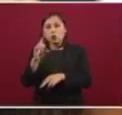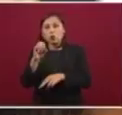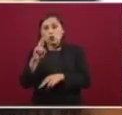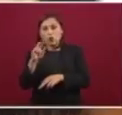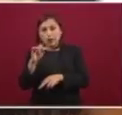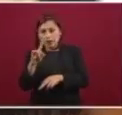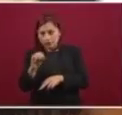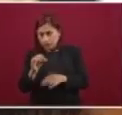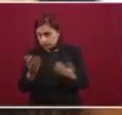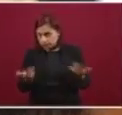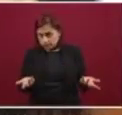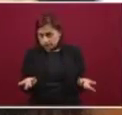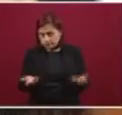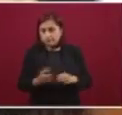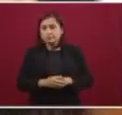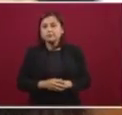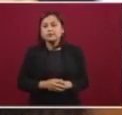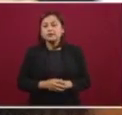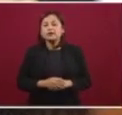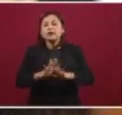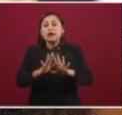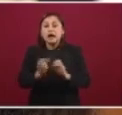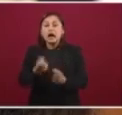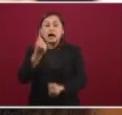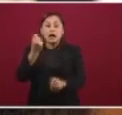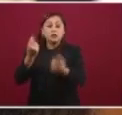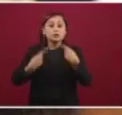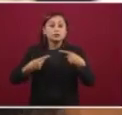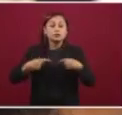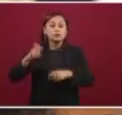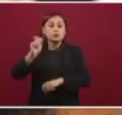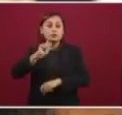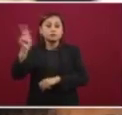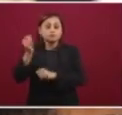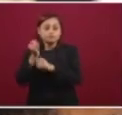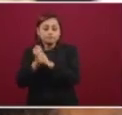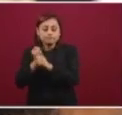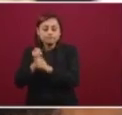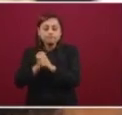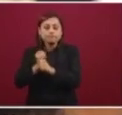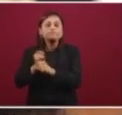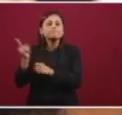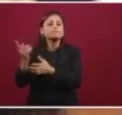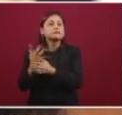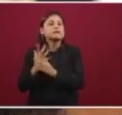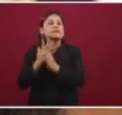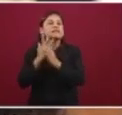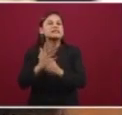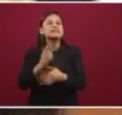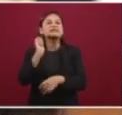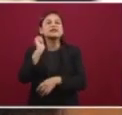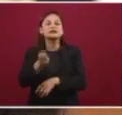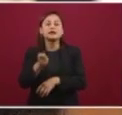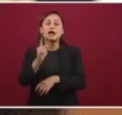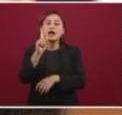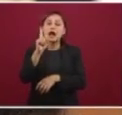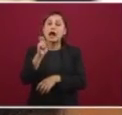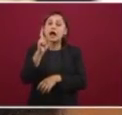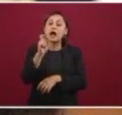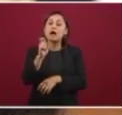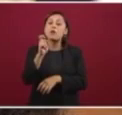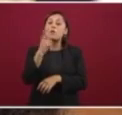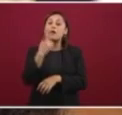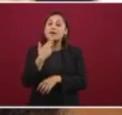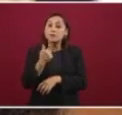académicos señalan es que la falta de agua dulce es parte también de